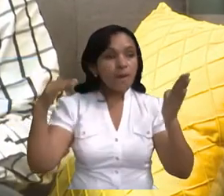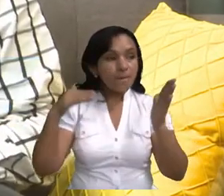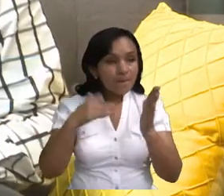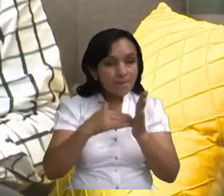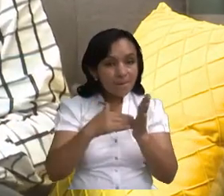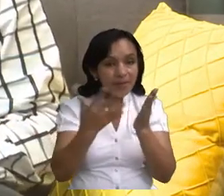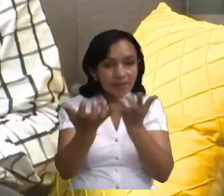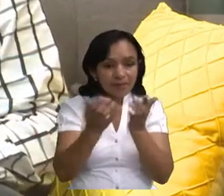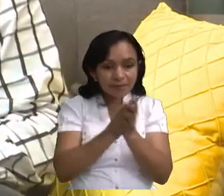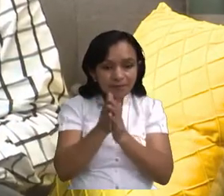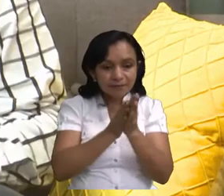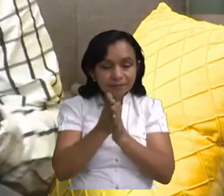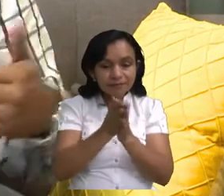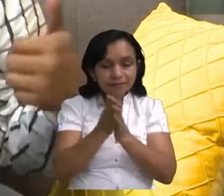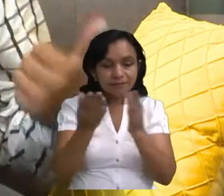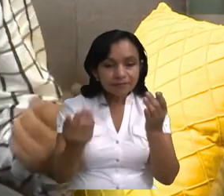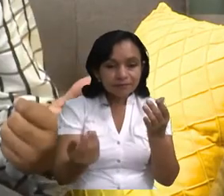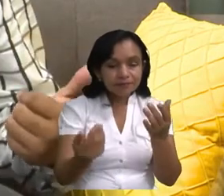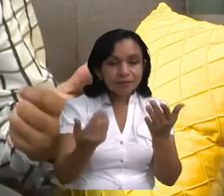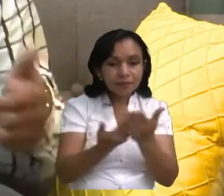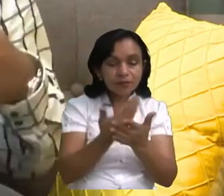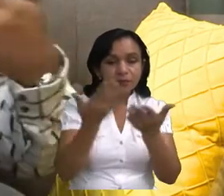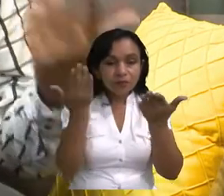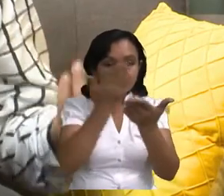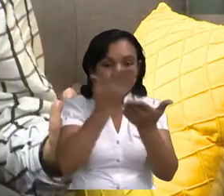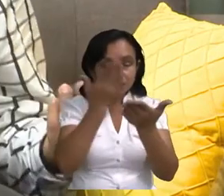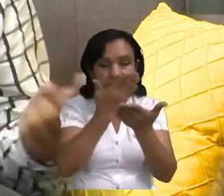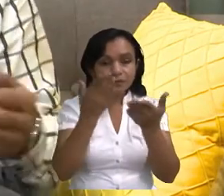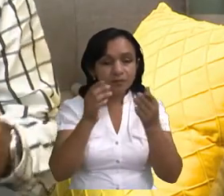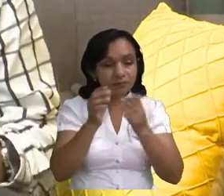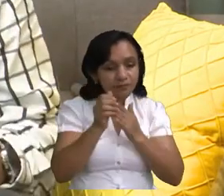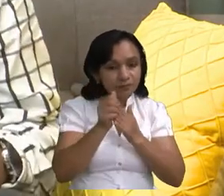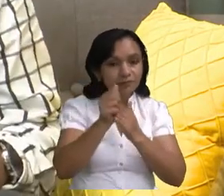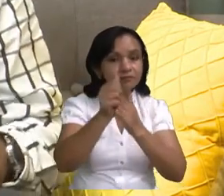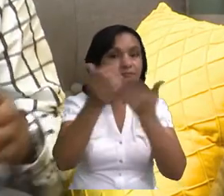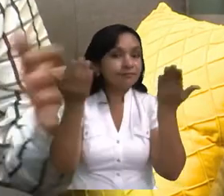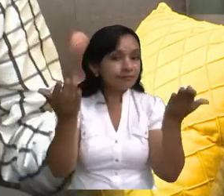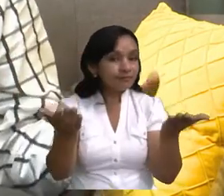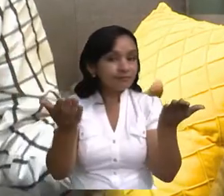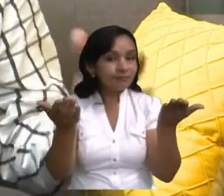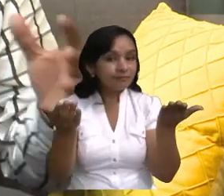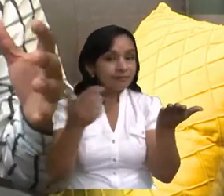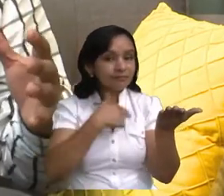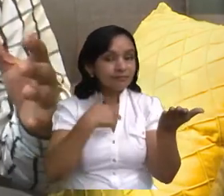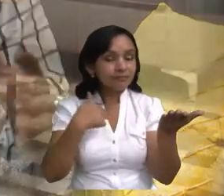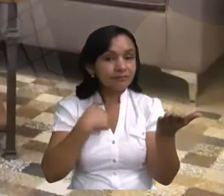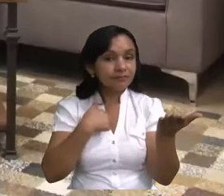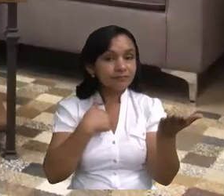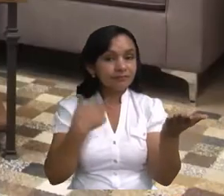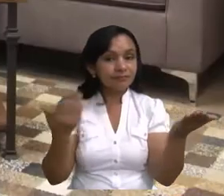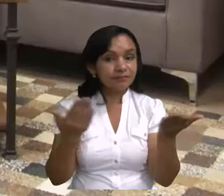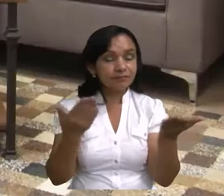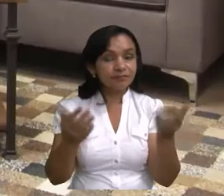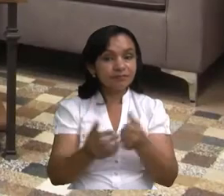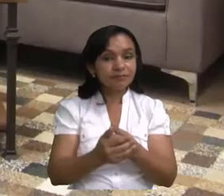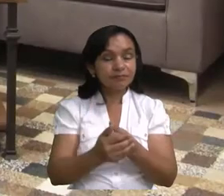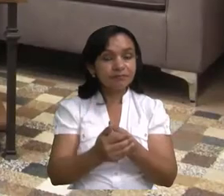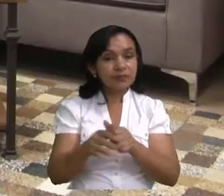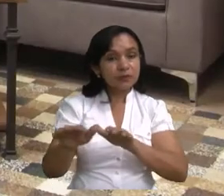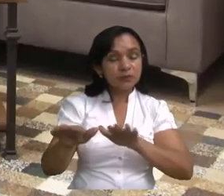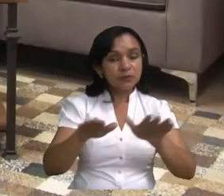universidad, pero que requieren seguimiento y que entiendo que se les da también, no necesariamente los que no